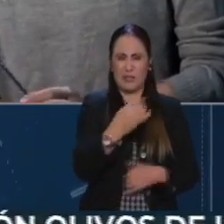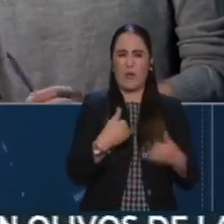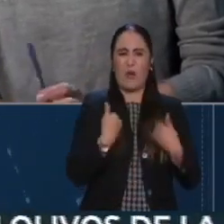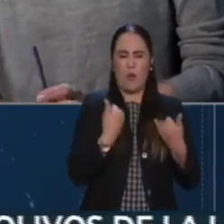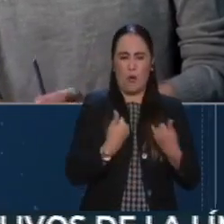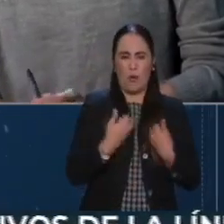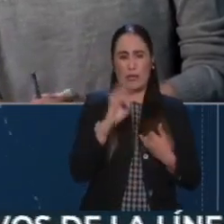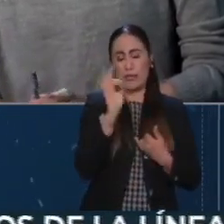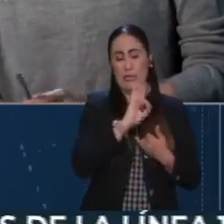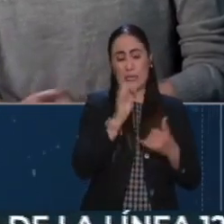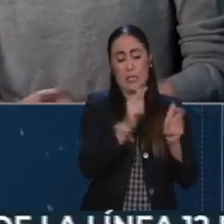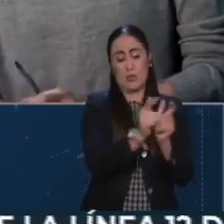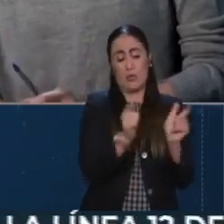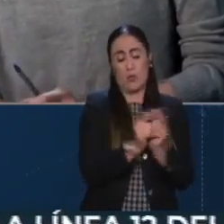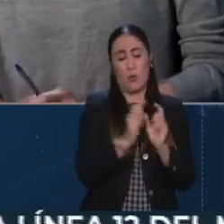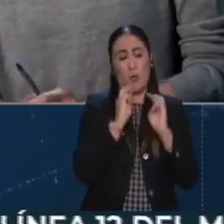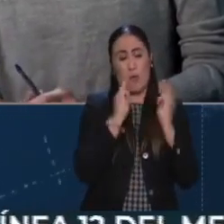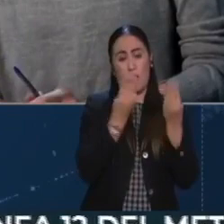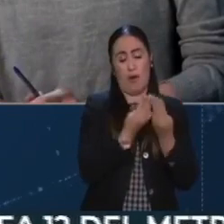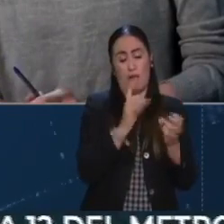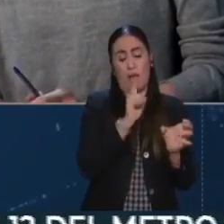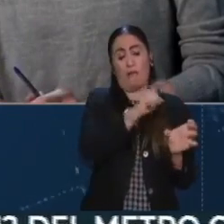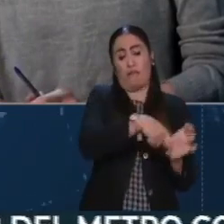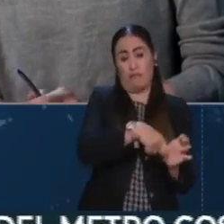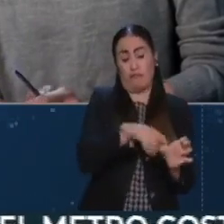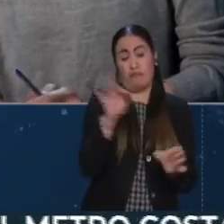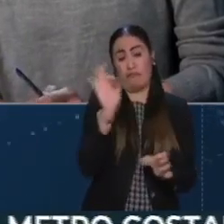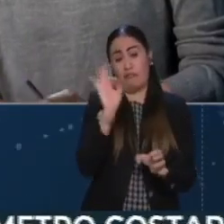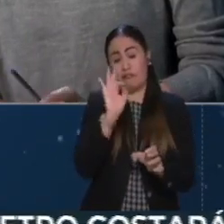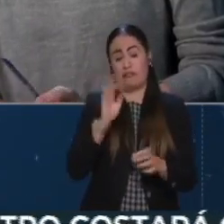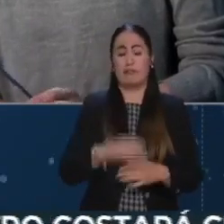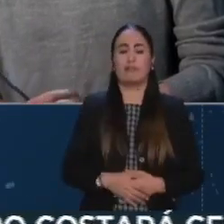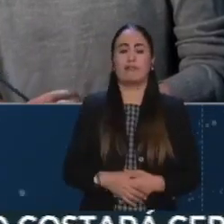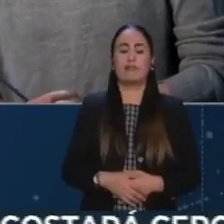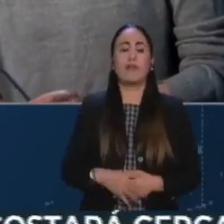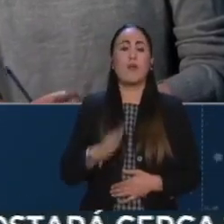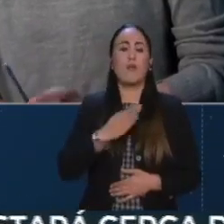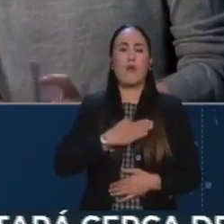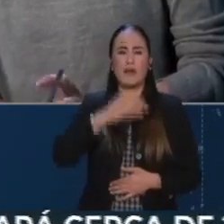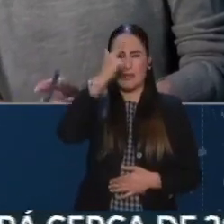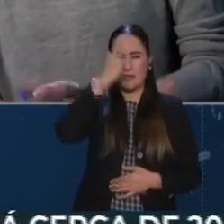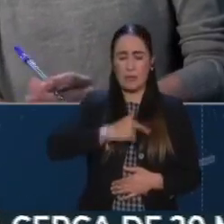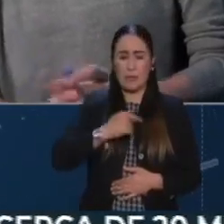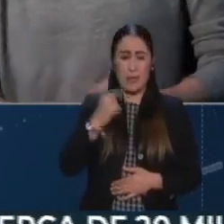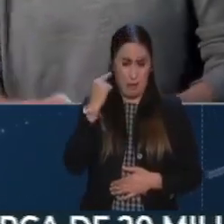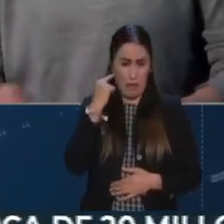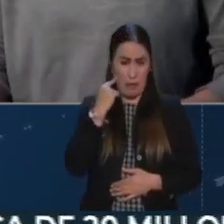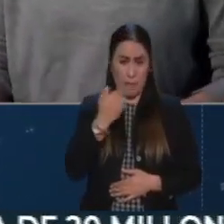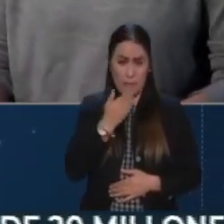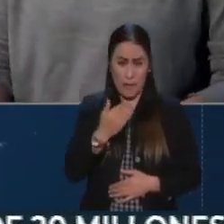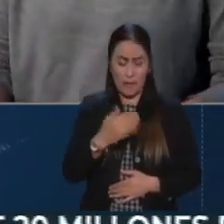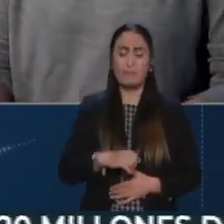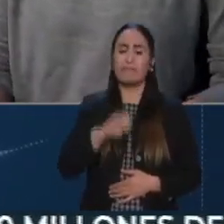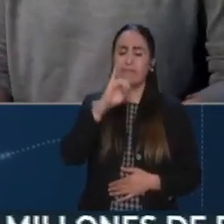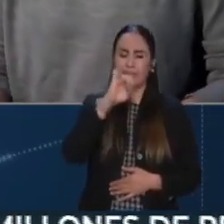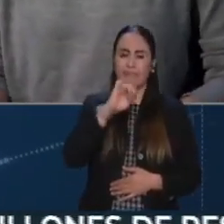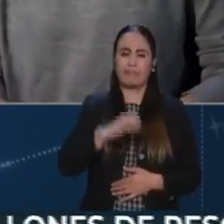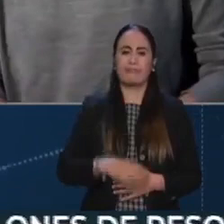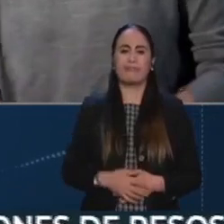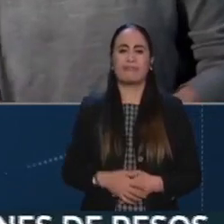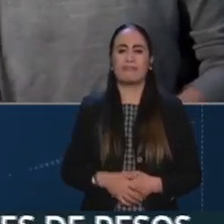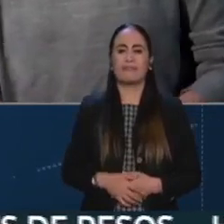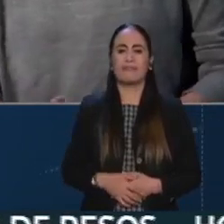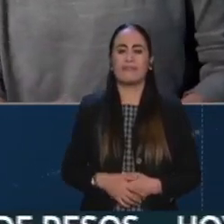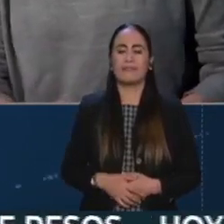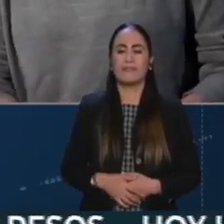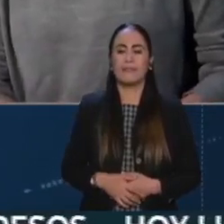con el crimen organizado. Buenas noches, es un gusto saludarlos. ¿Sí me escuchan? Sí, muy bien. Perfectamente.